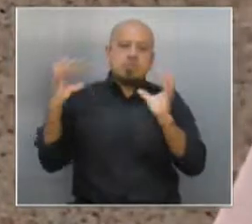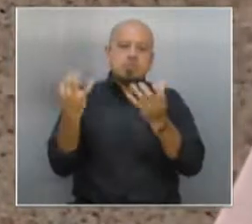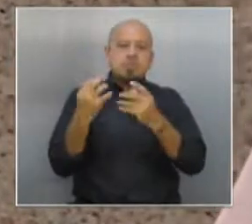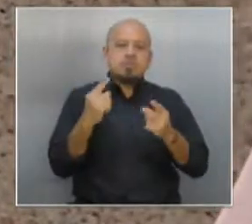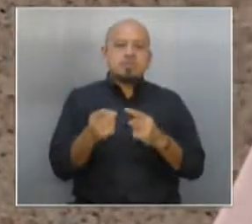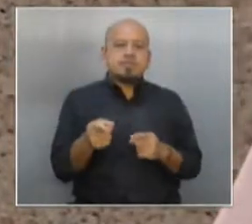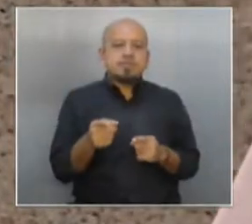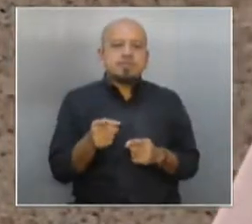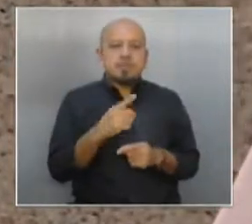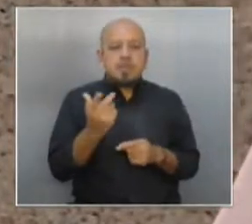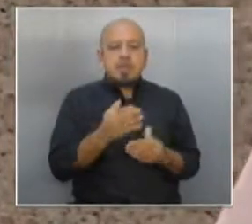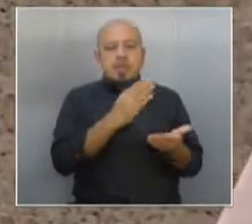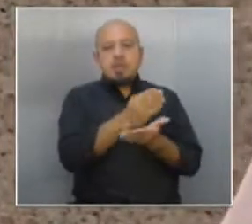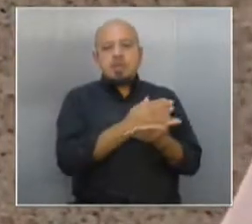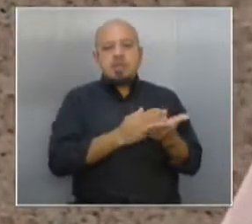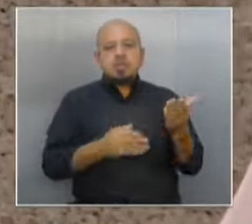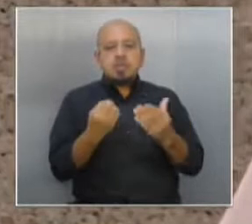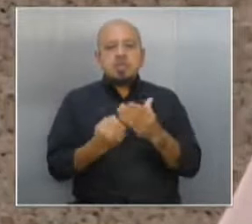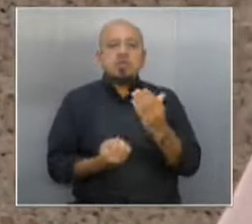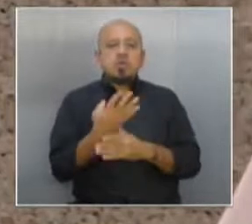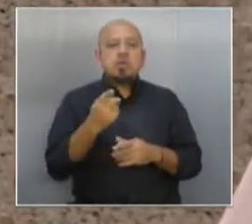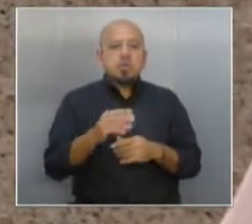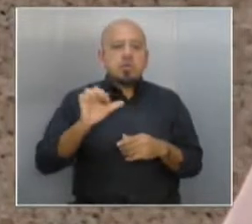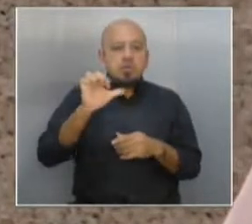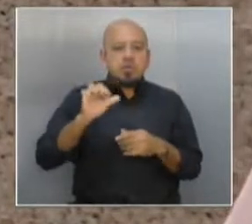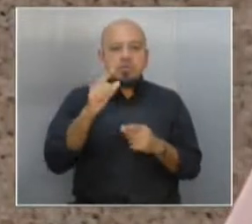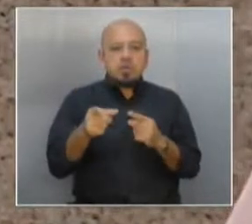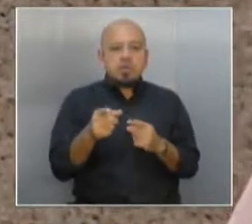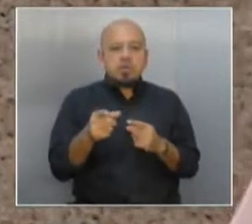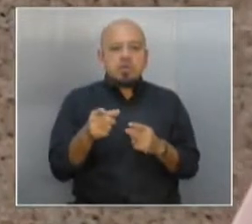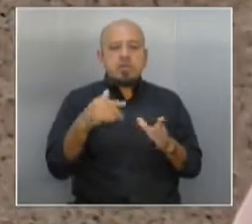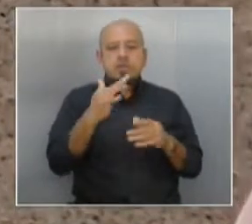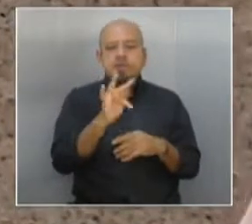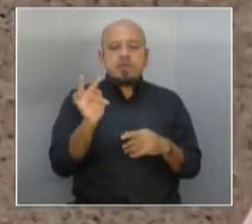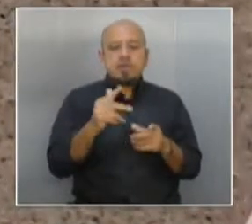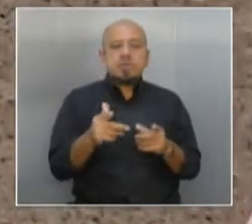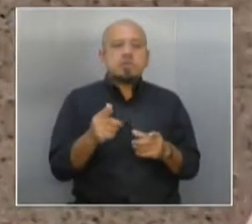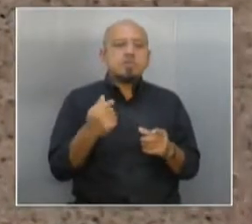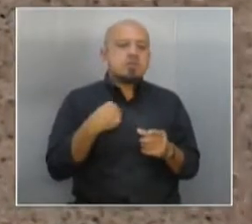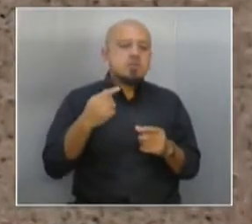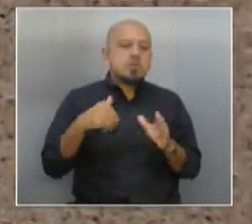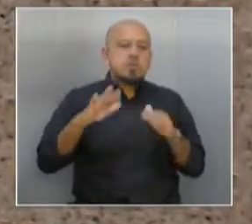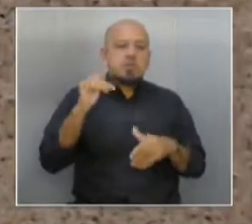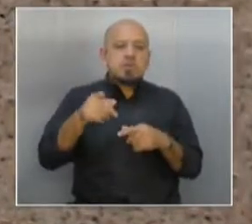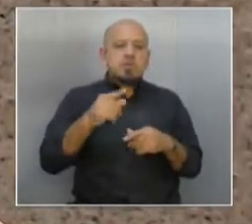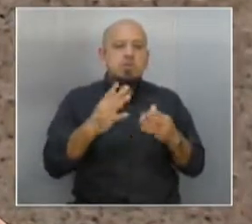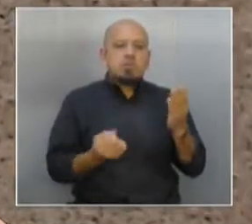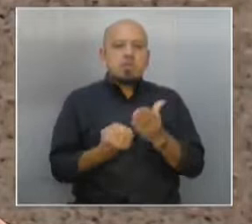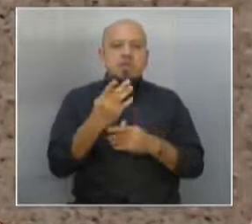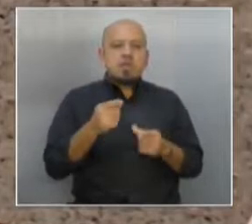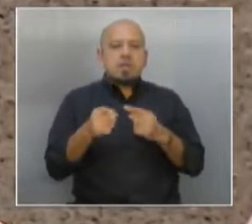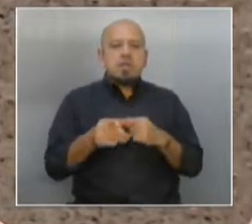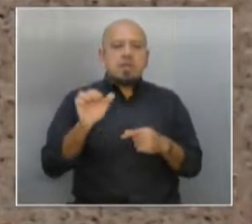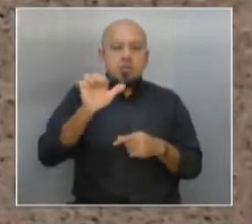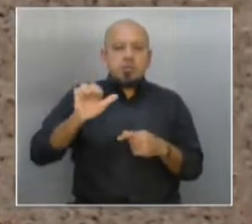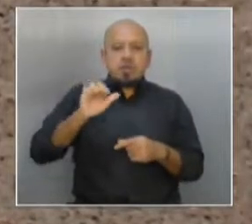olvidemos de que la poesía moderna europea, y sobre todo francesa, pero yo diría la poesía moderna occidental,